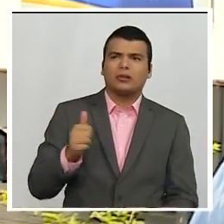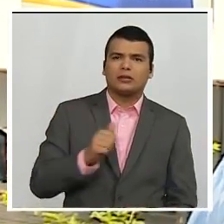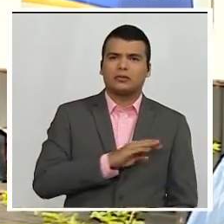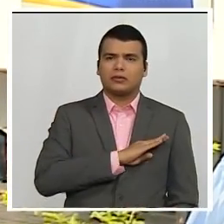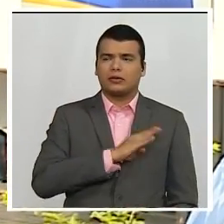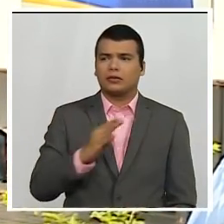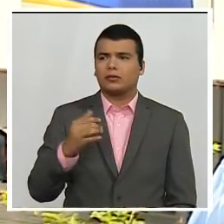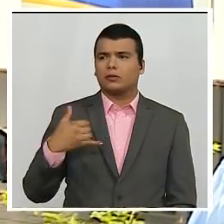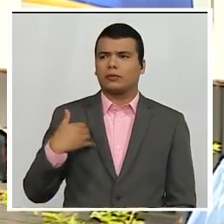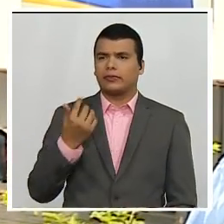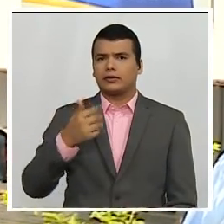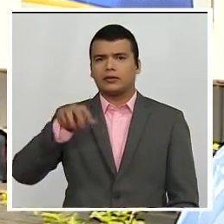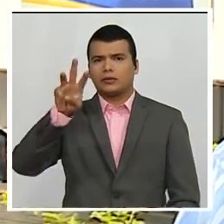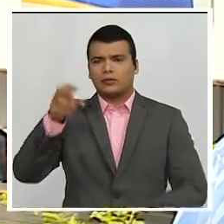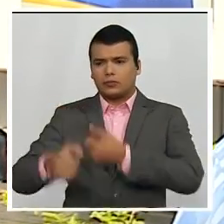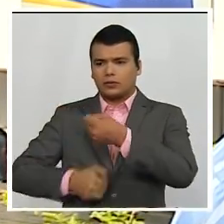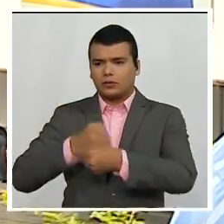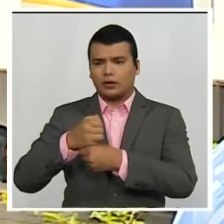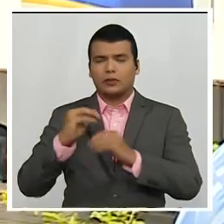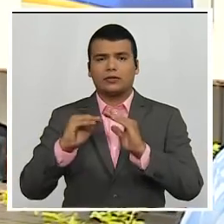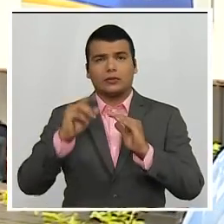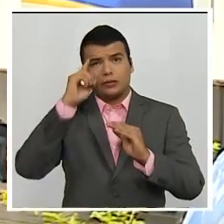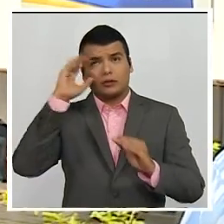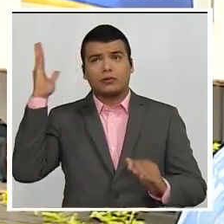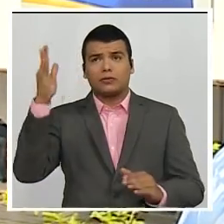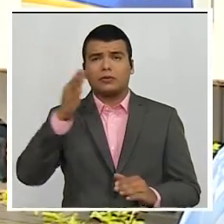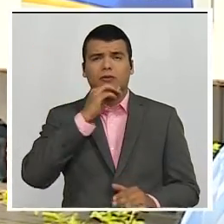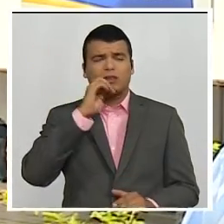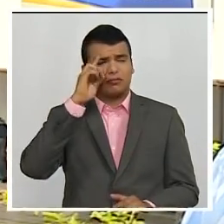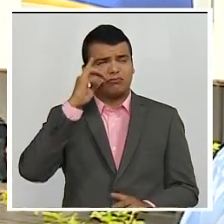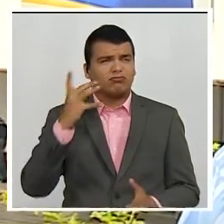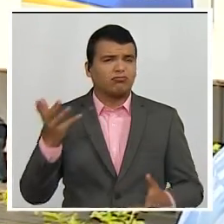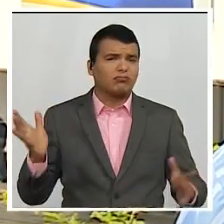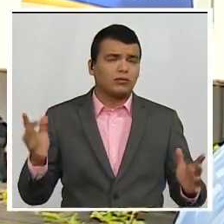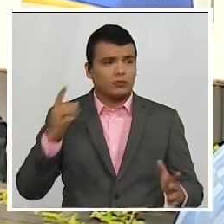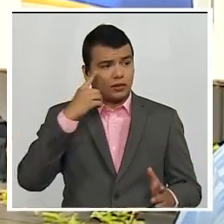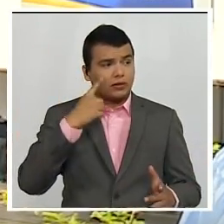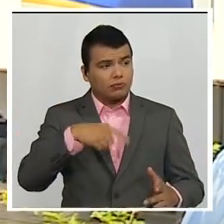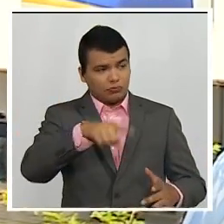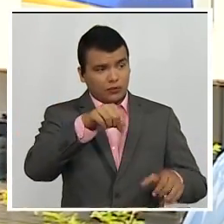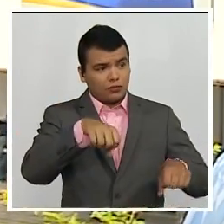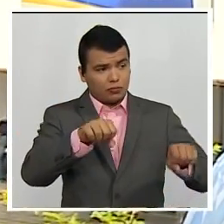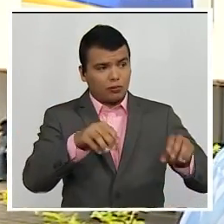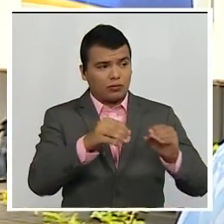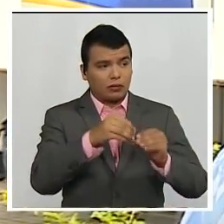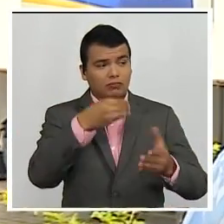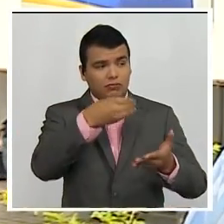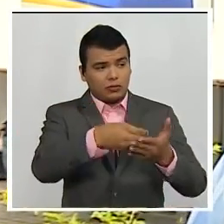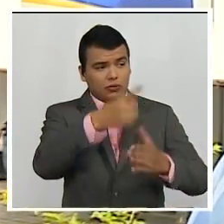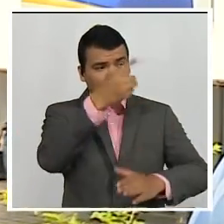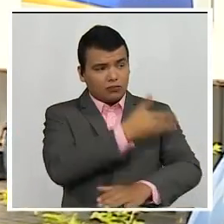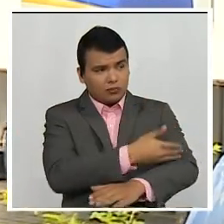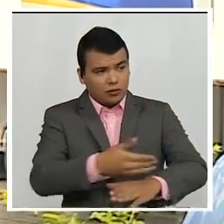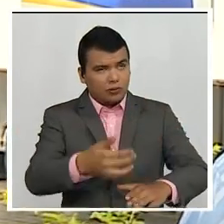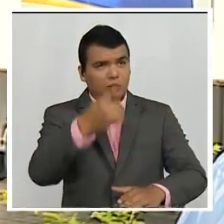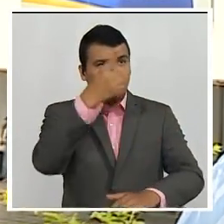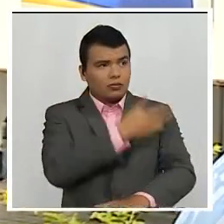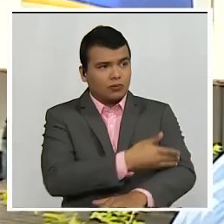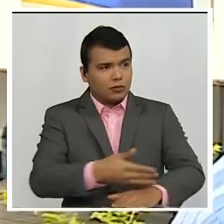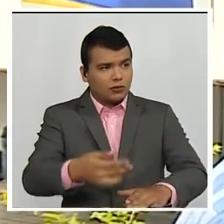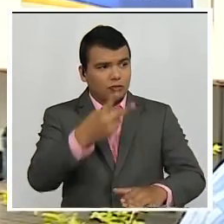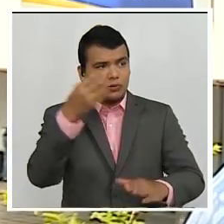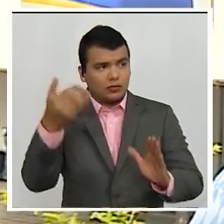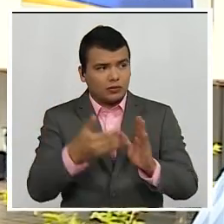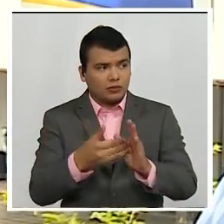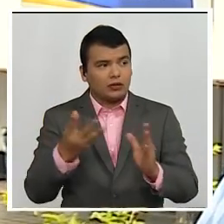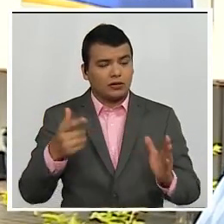esperanza en esta ciudad le ofrecen una moto le ofrece en un millón un millón doscientos mil pesos le ofrecen un arma de fuego para